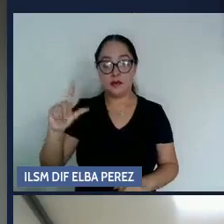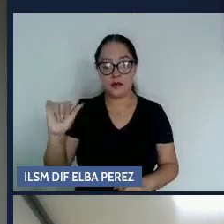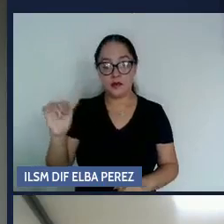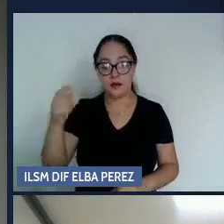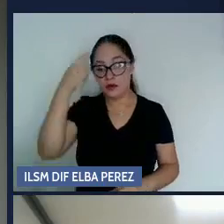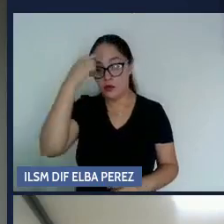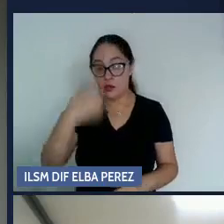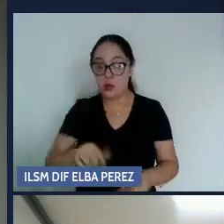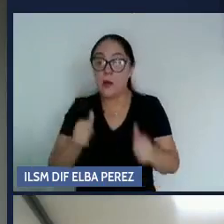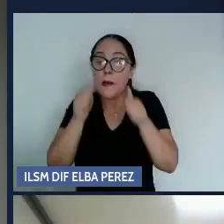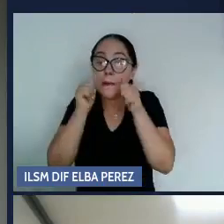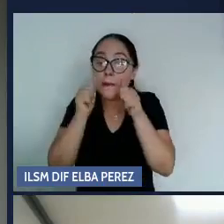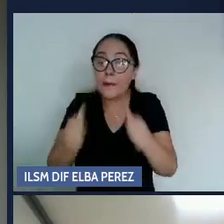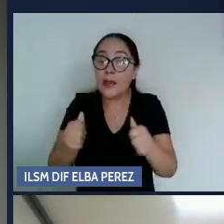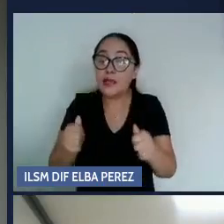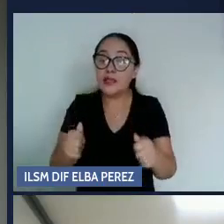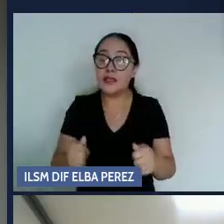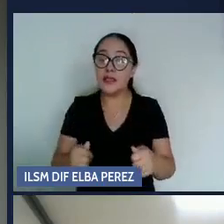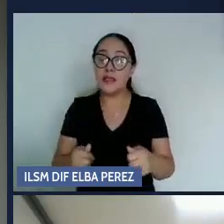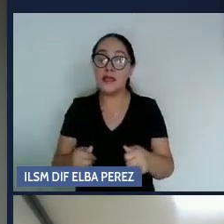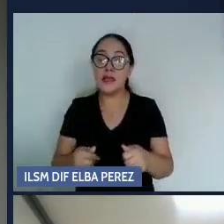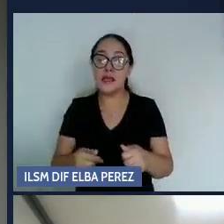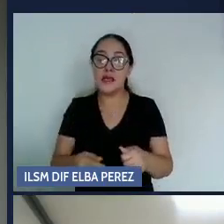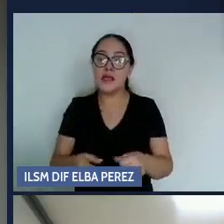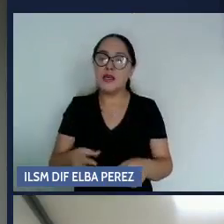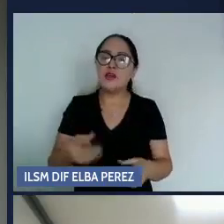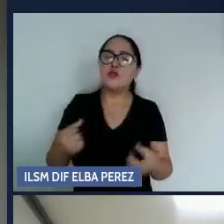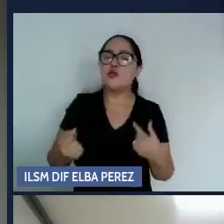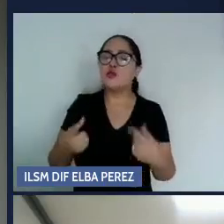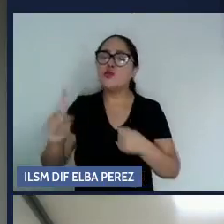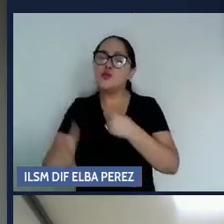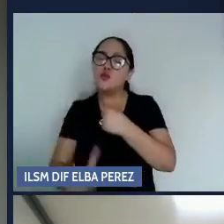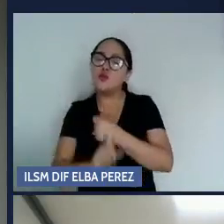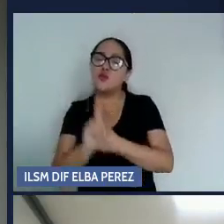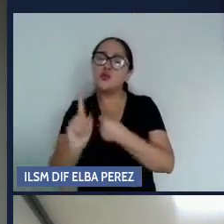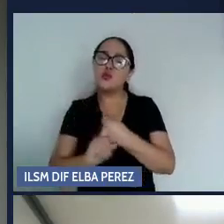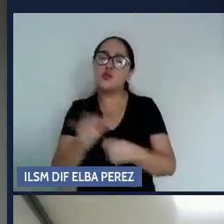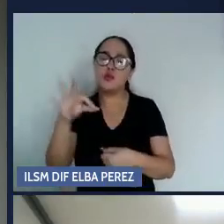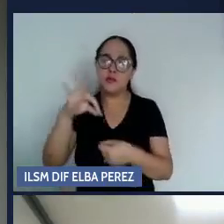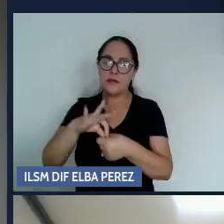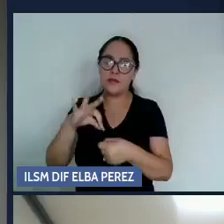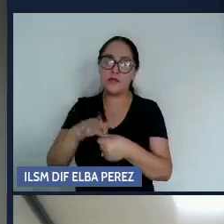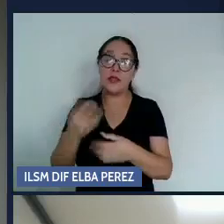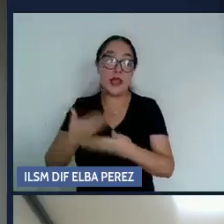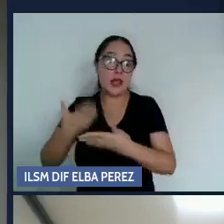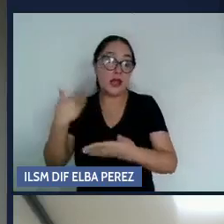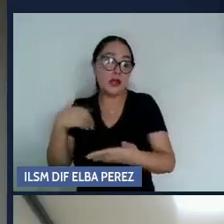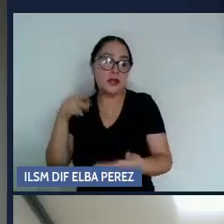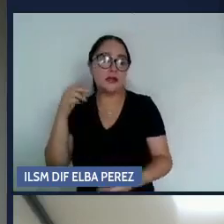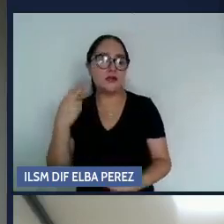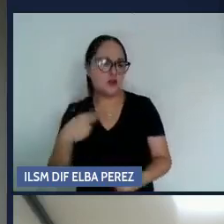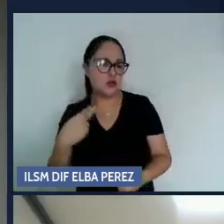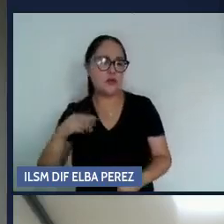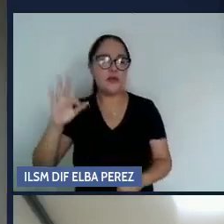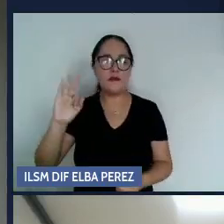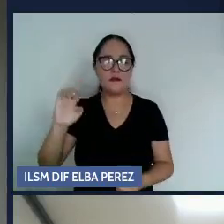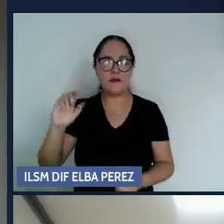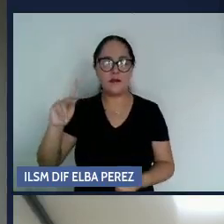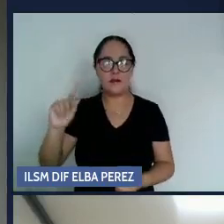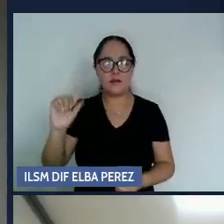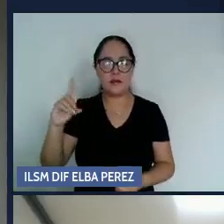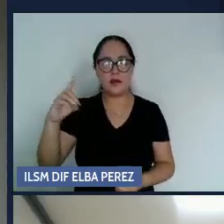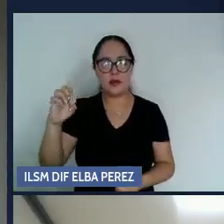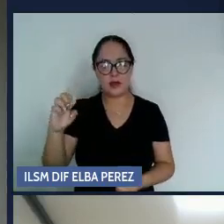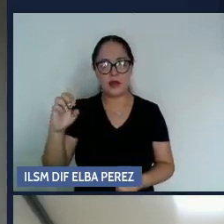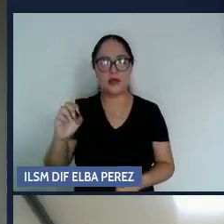Delitos Electorales. Ustedes nos conocieron inicialmente como FEPADE. A través de los años hemos tenido varios ajustes,